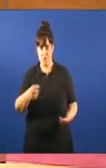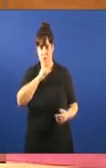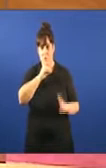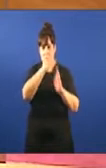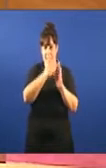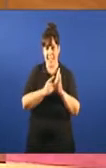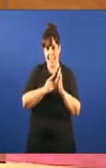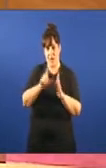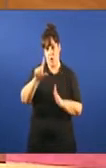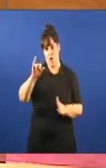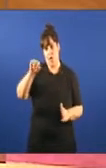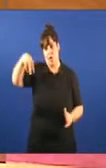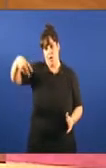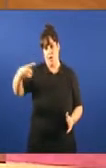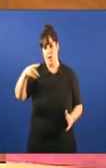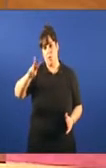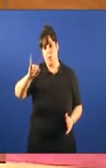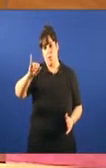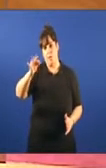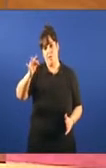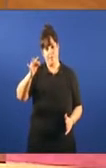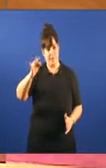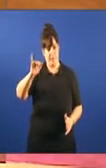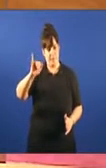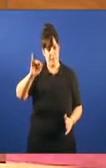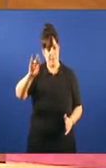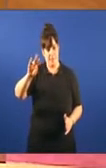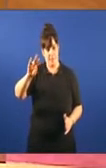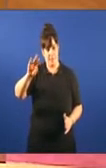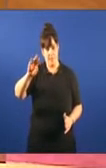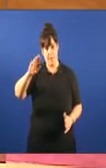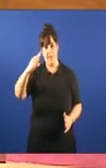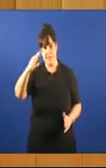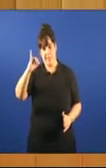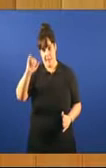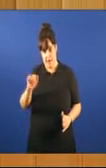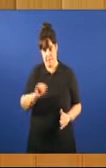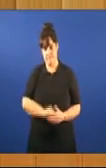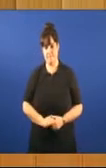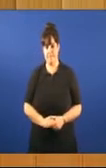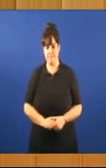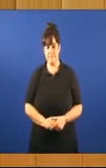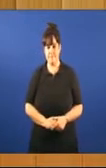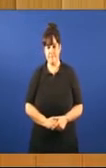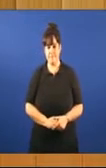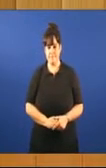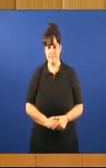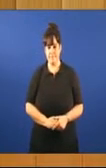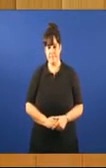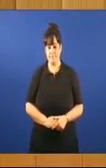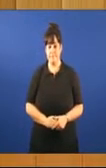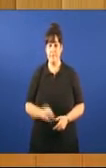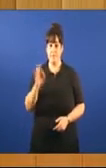Se aínda somos galegos, é por obra e gracia do idioma. Dixo Castelao.